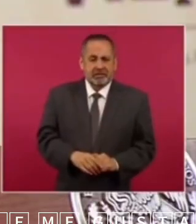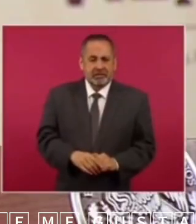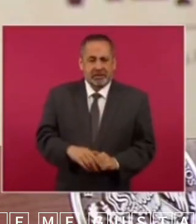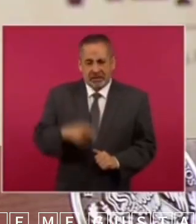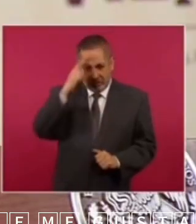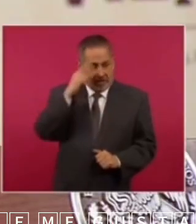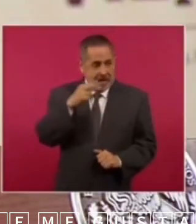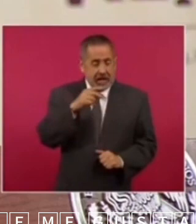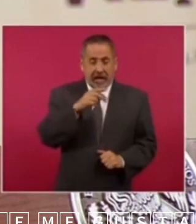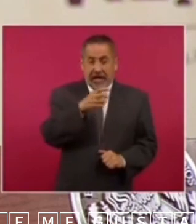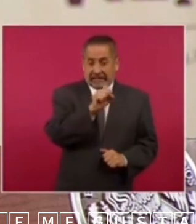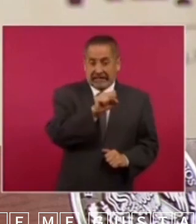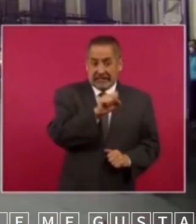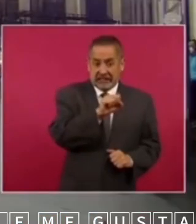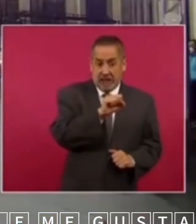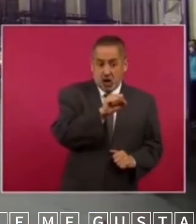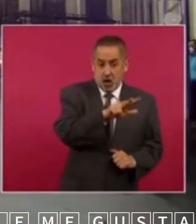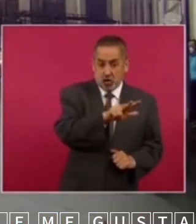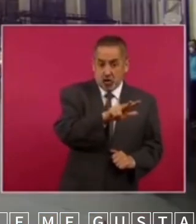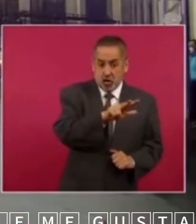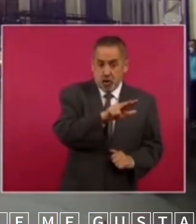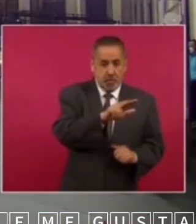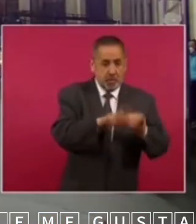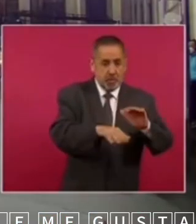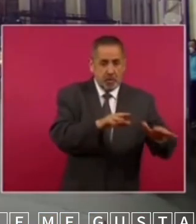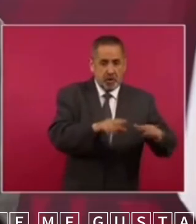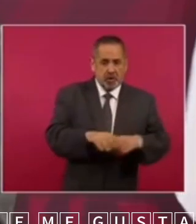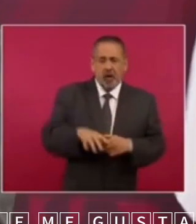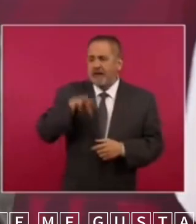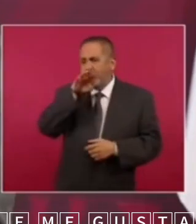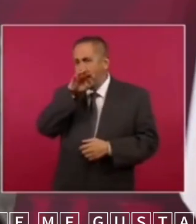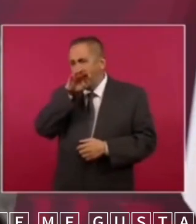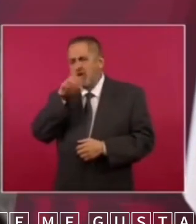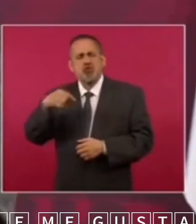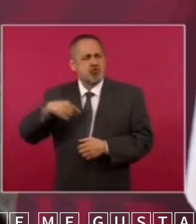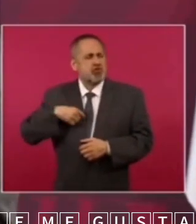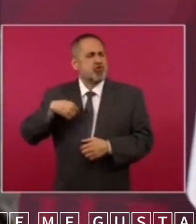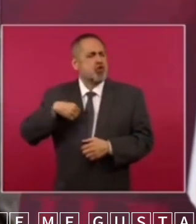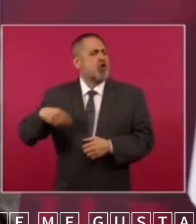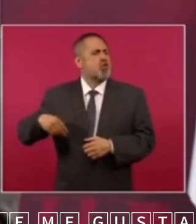Después del 68, yo soy responsable,